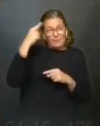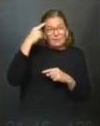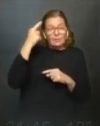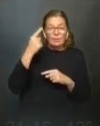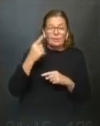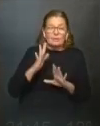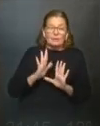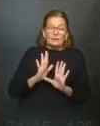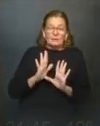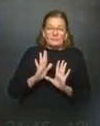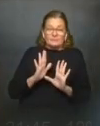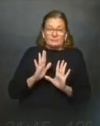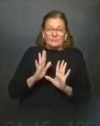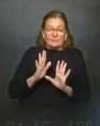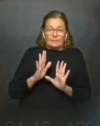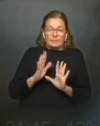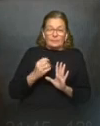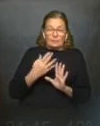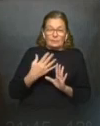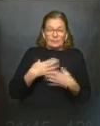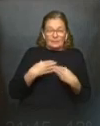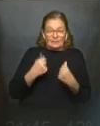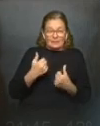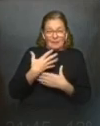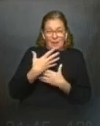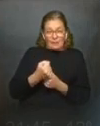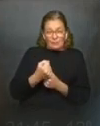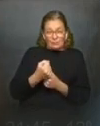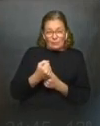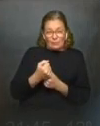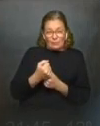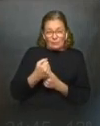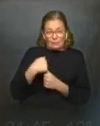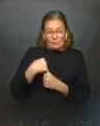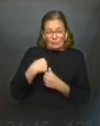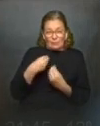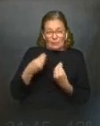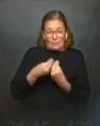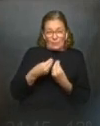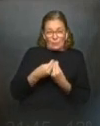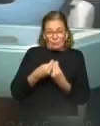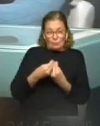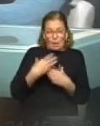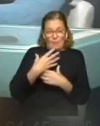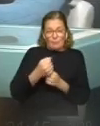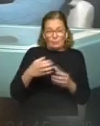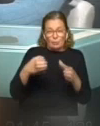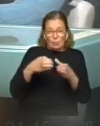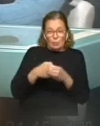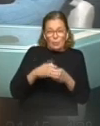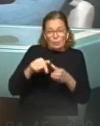en definitiva, cuando sentís el apoyo, que en mi caso yo tengo un apoyo irrefutable de mis compas, del gremio, de otros